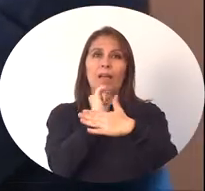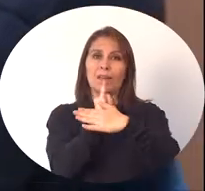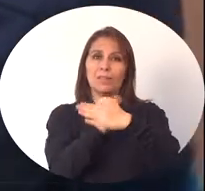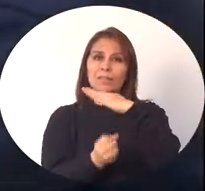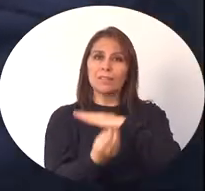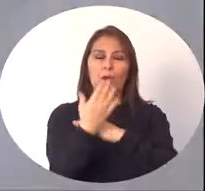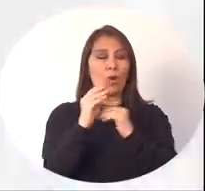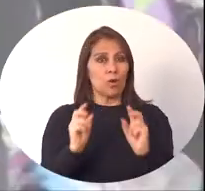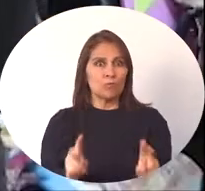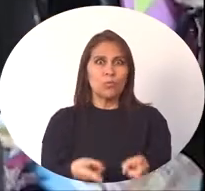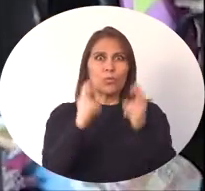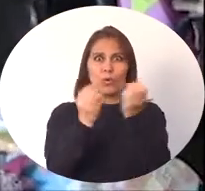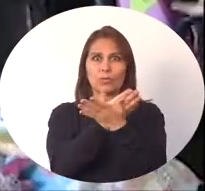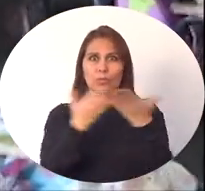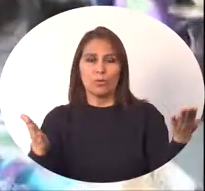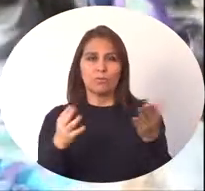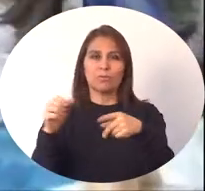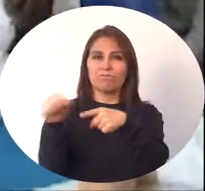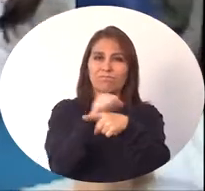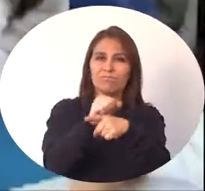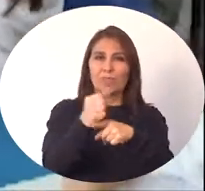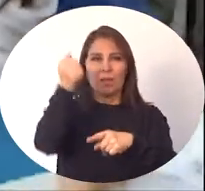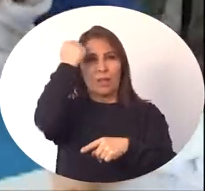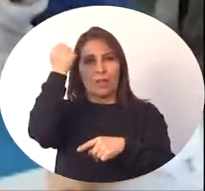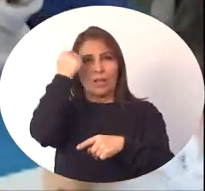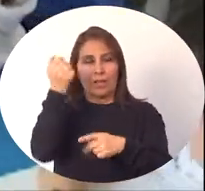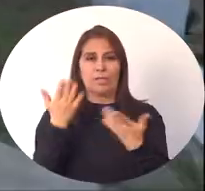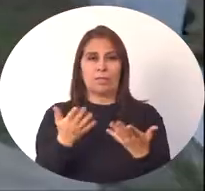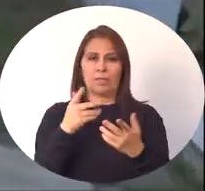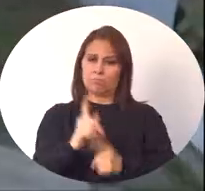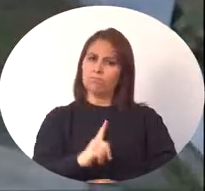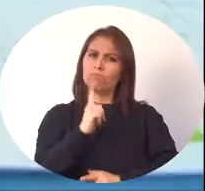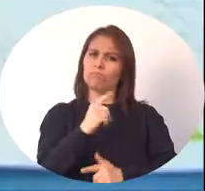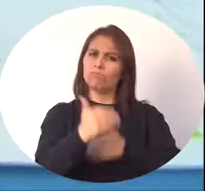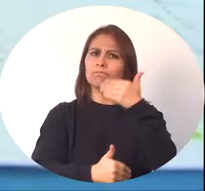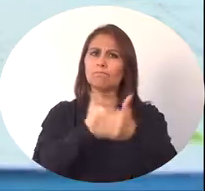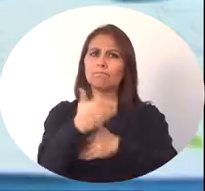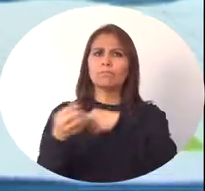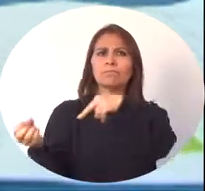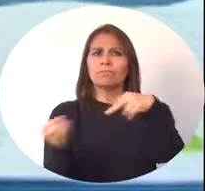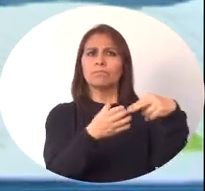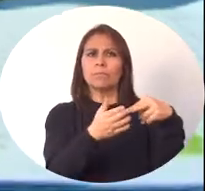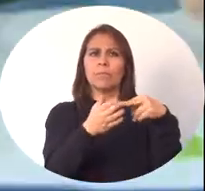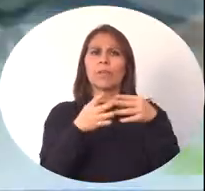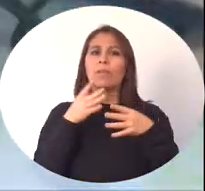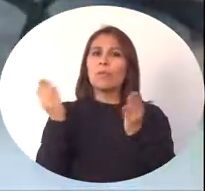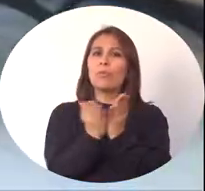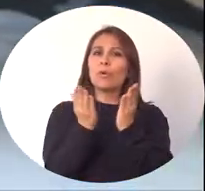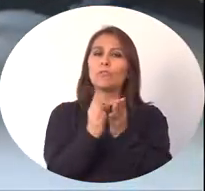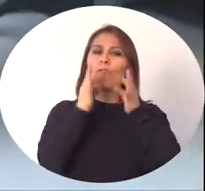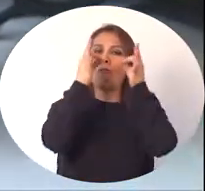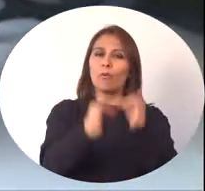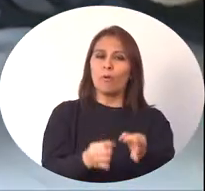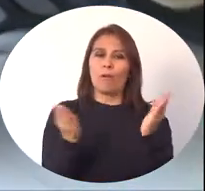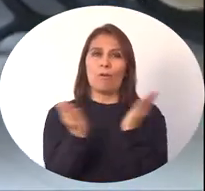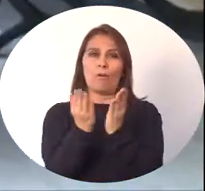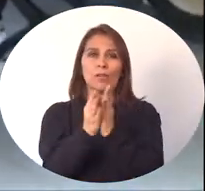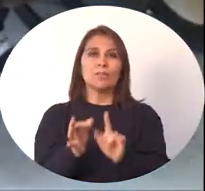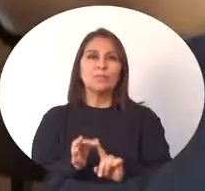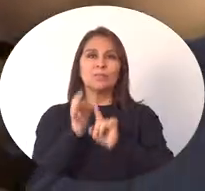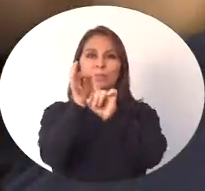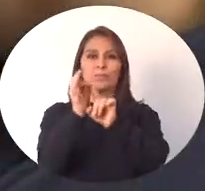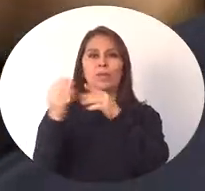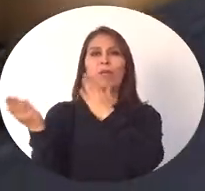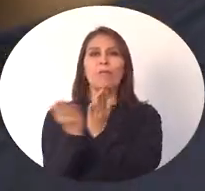de innovación, investigación y práctica docente, líder en procesos pedagógicos en educación formal, educación